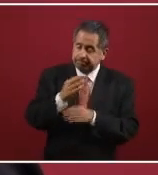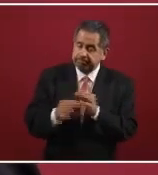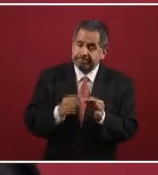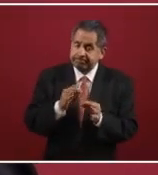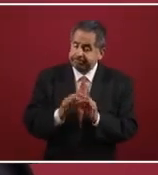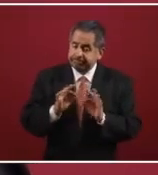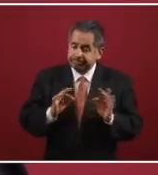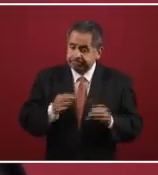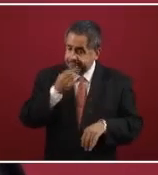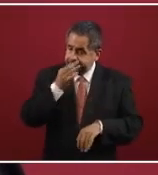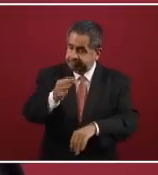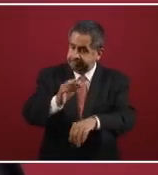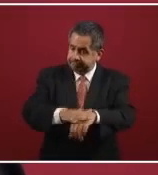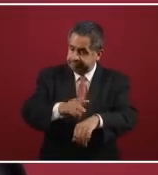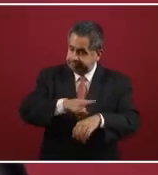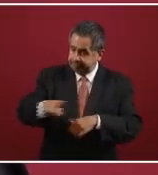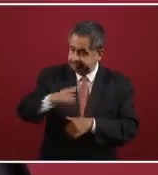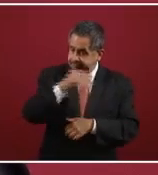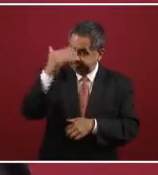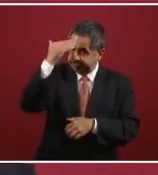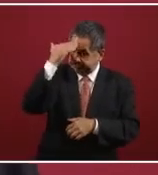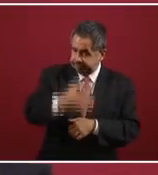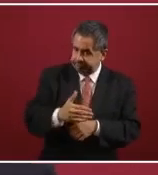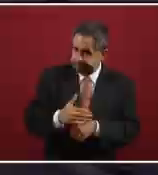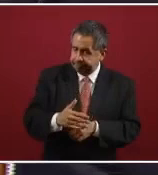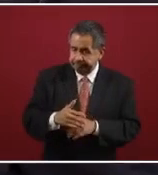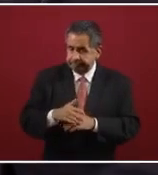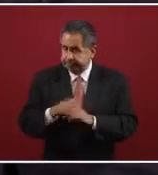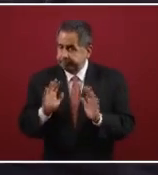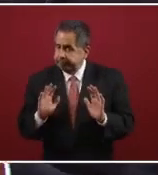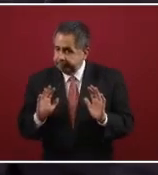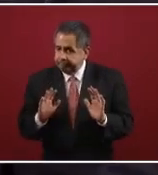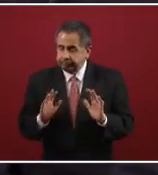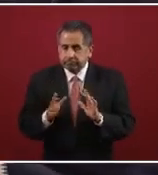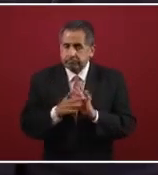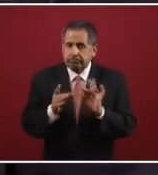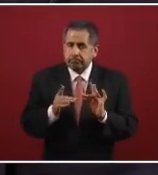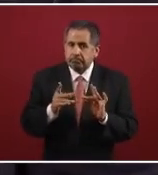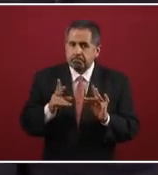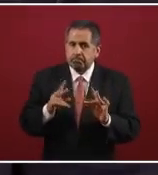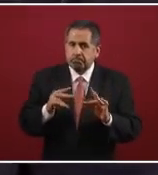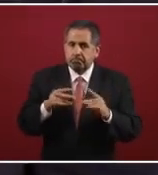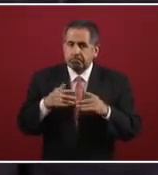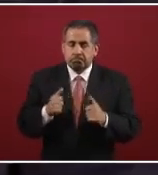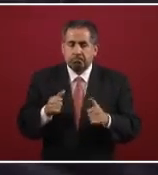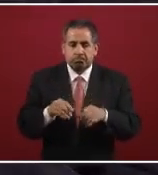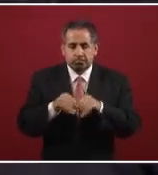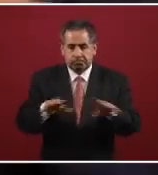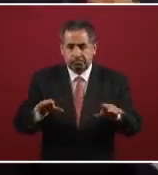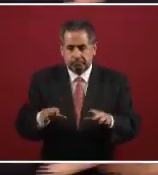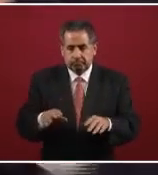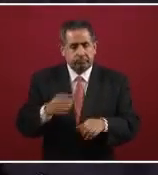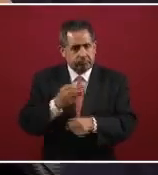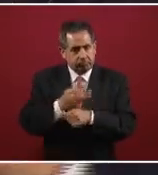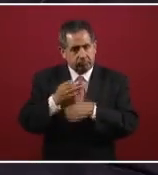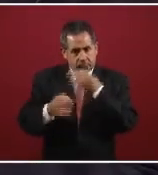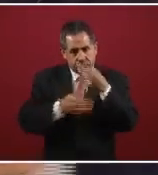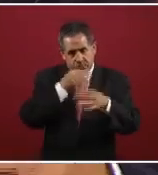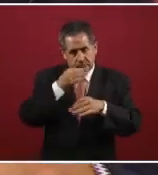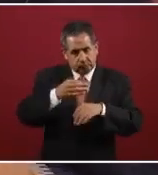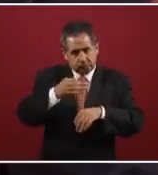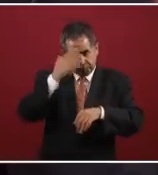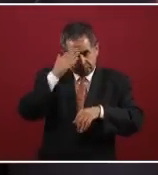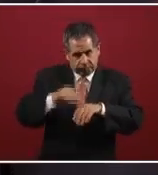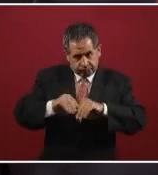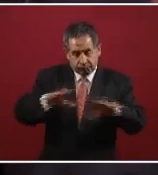que se sepa porque a veces no llega la información a